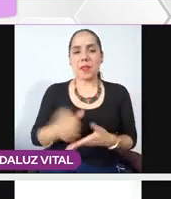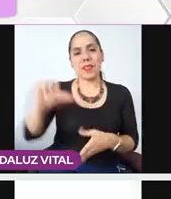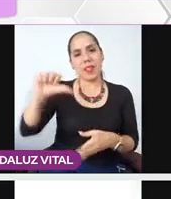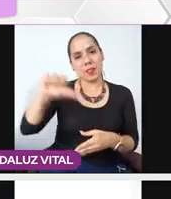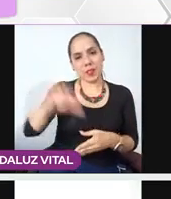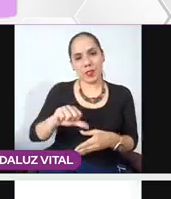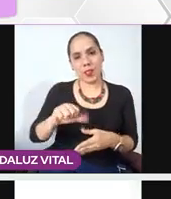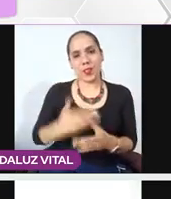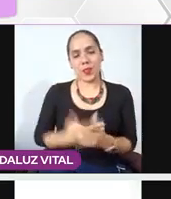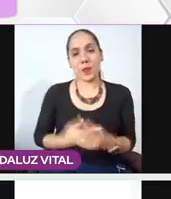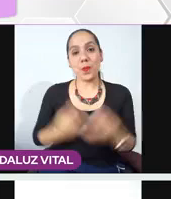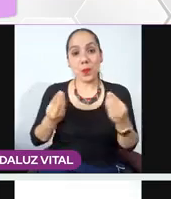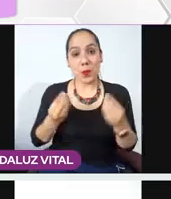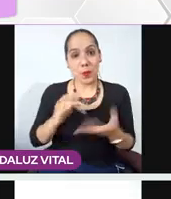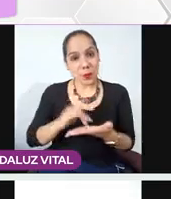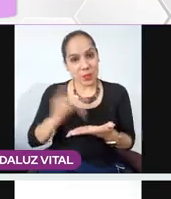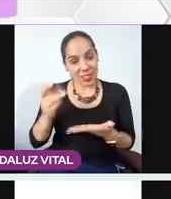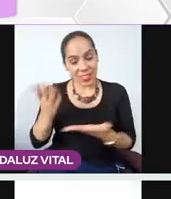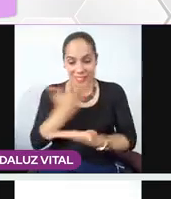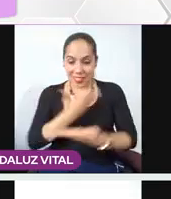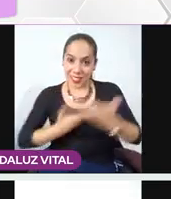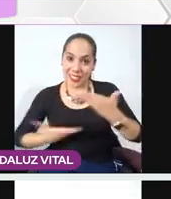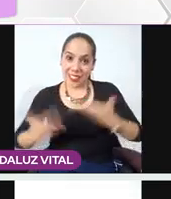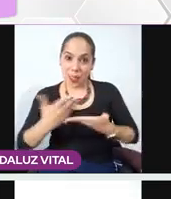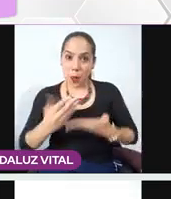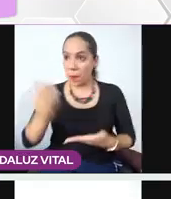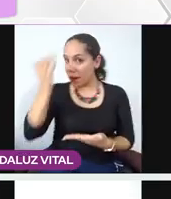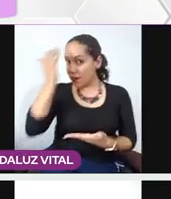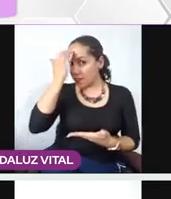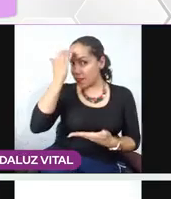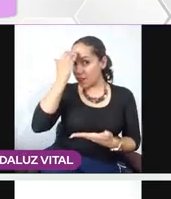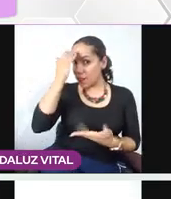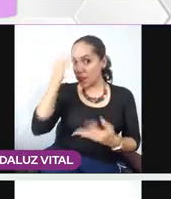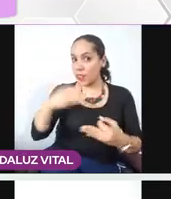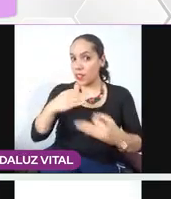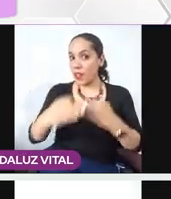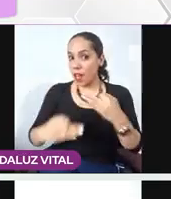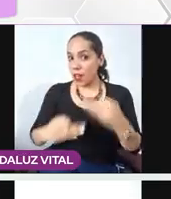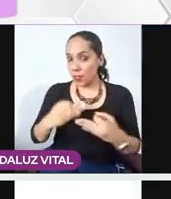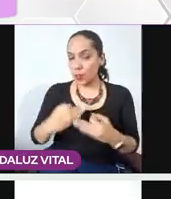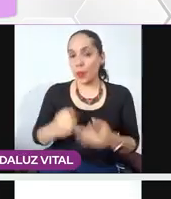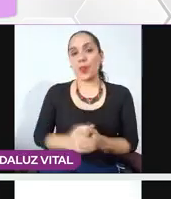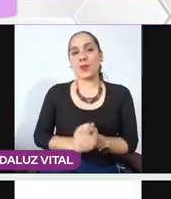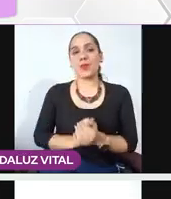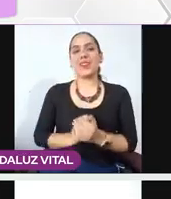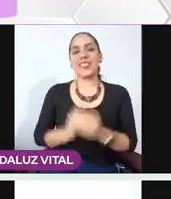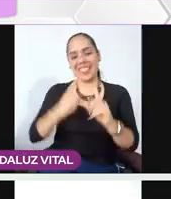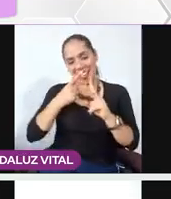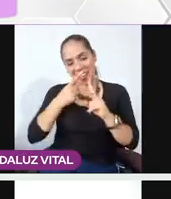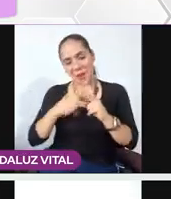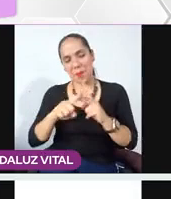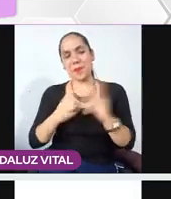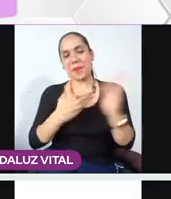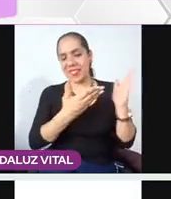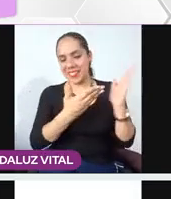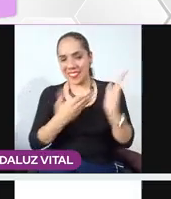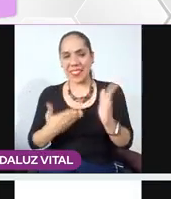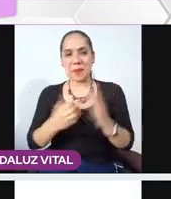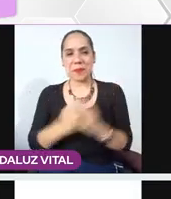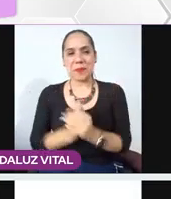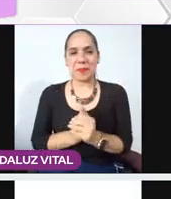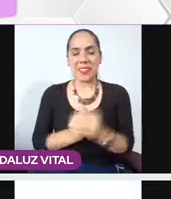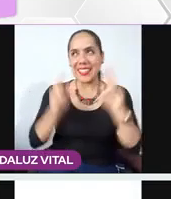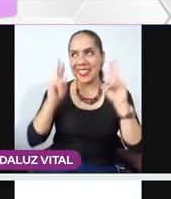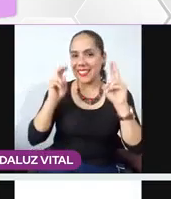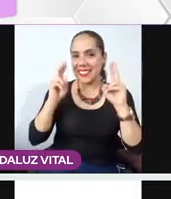sus conocimientos alrededor de la materia que nos ocupa. Entremos, pues, sin más preámbulos. Híjole,